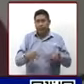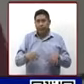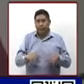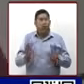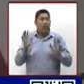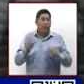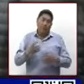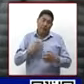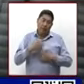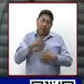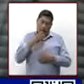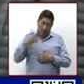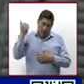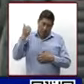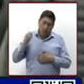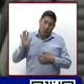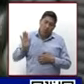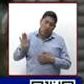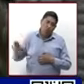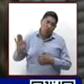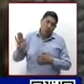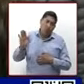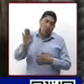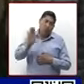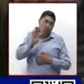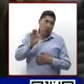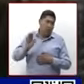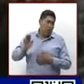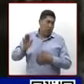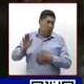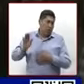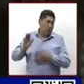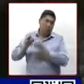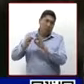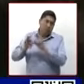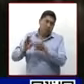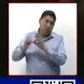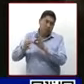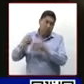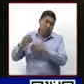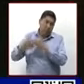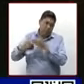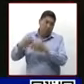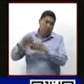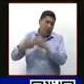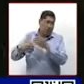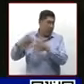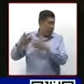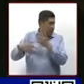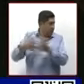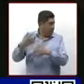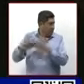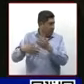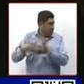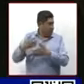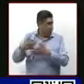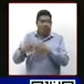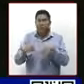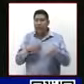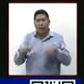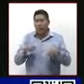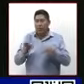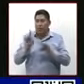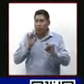Los amparos, seguramente las instancias que corresponde, irán resolviendo a medida que vaya haciéndose lo que es